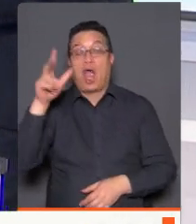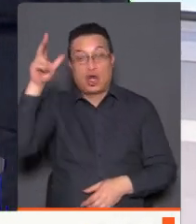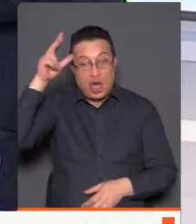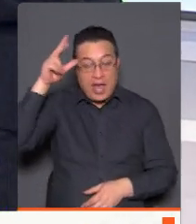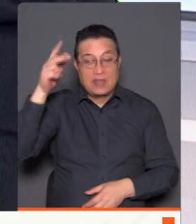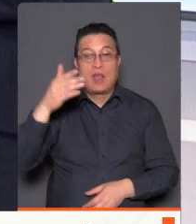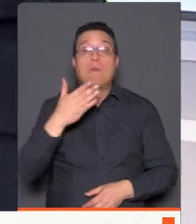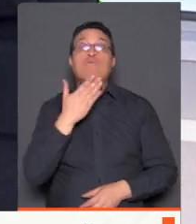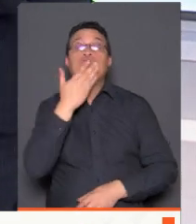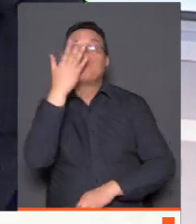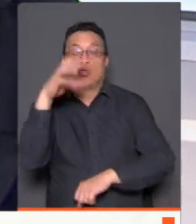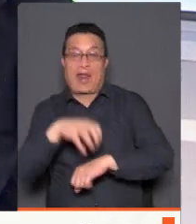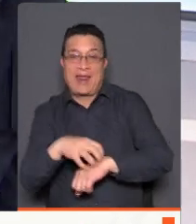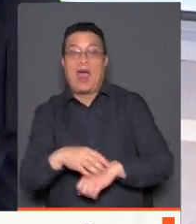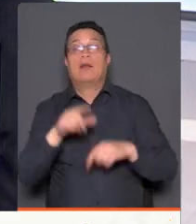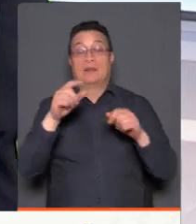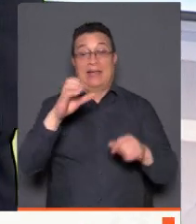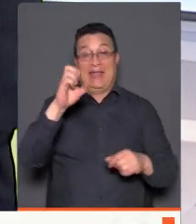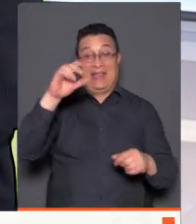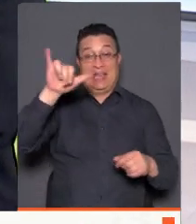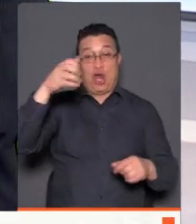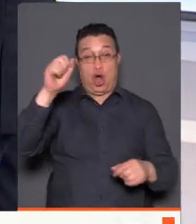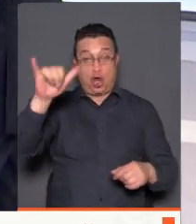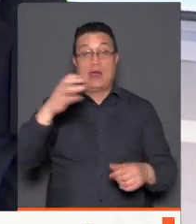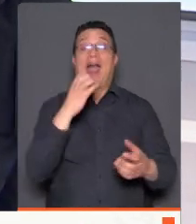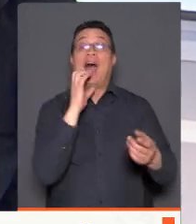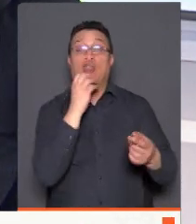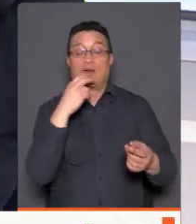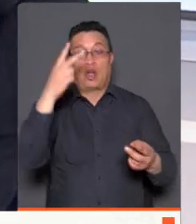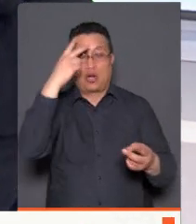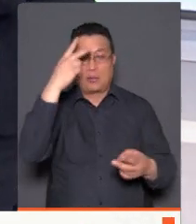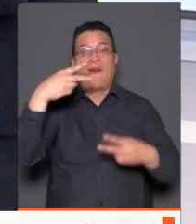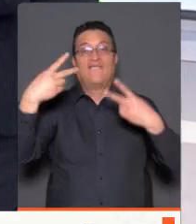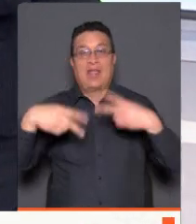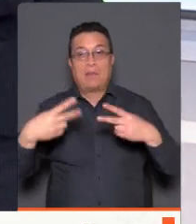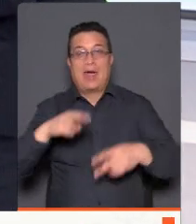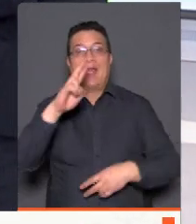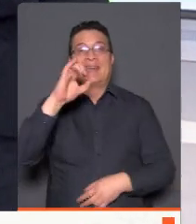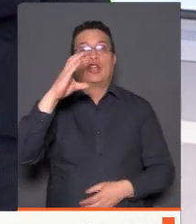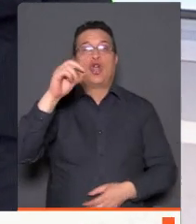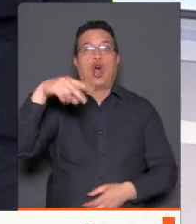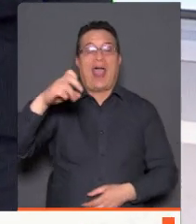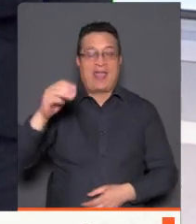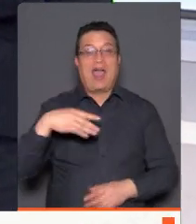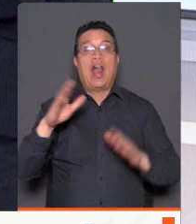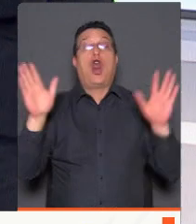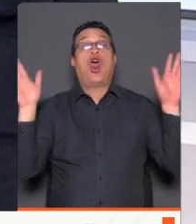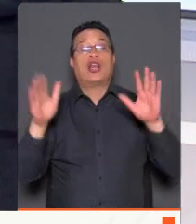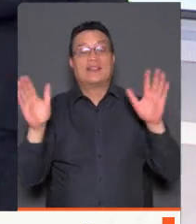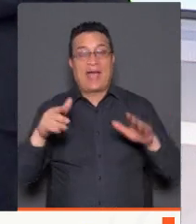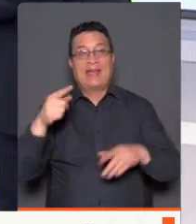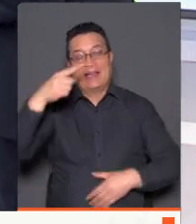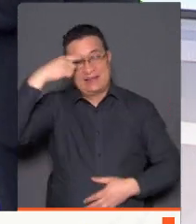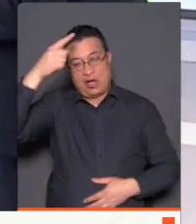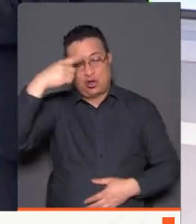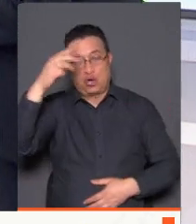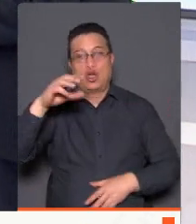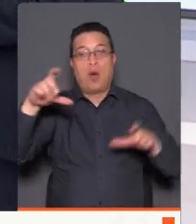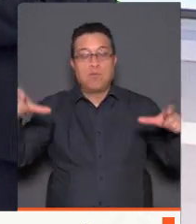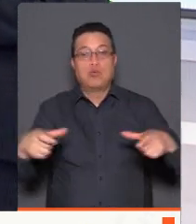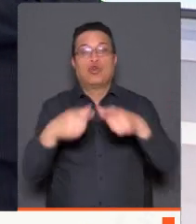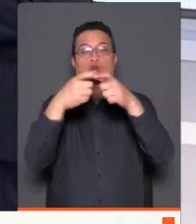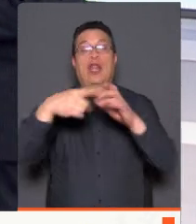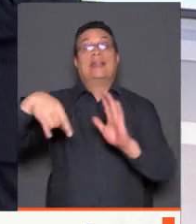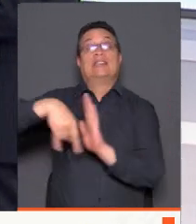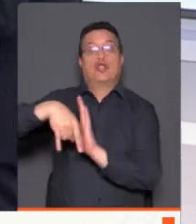tiene Dreams. Enjoy tiene 8. Antofagasta, Coquimbo, Viña del Mar, Rinconada, Los Ángeles, San Antonio, Pucón y Choloé. ¿Qué pasa si se